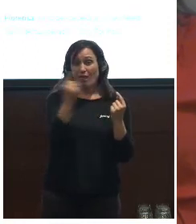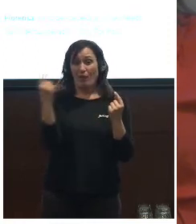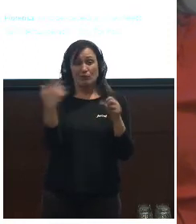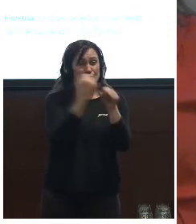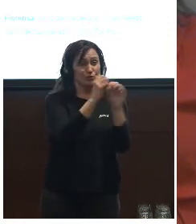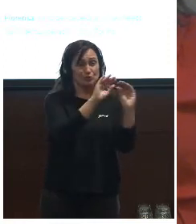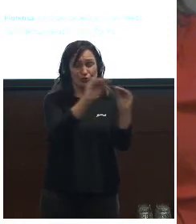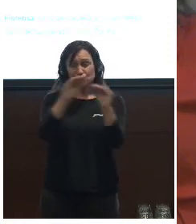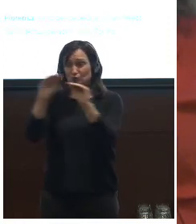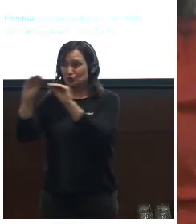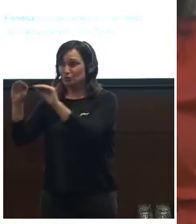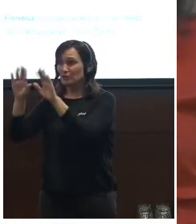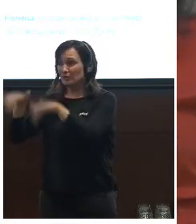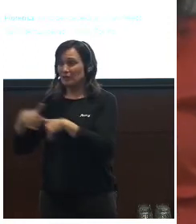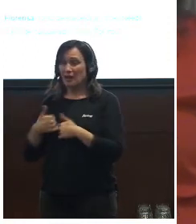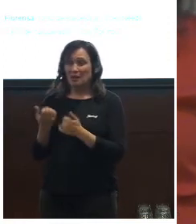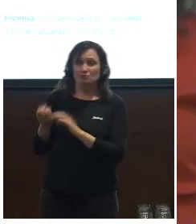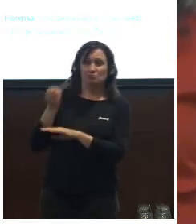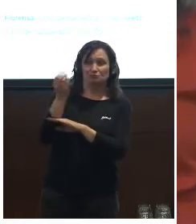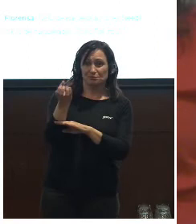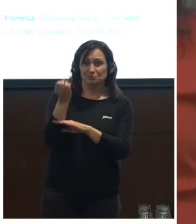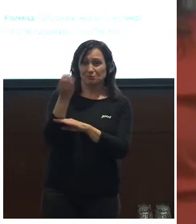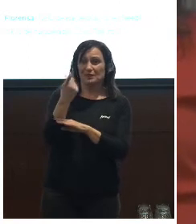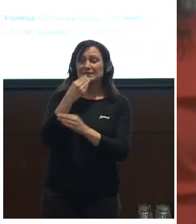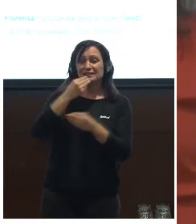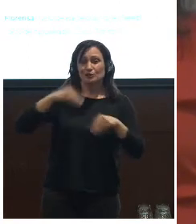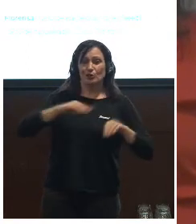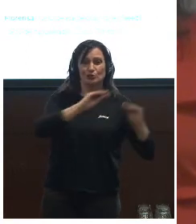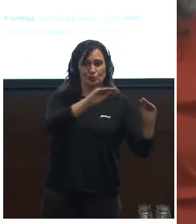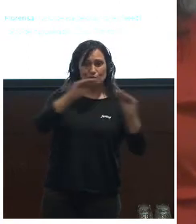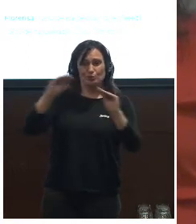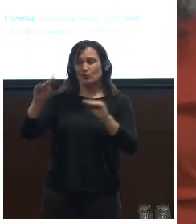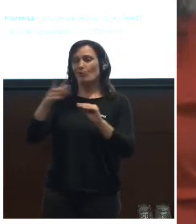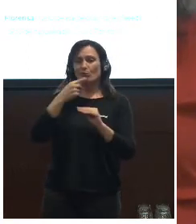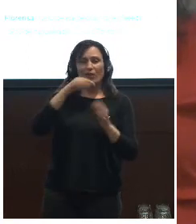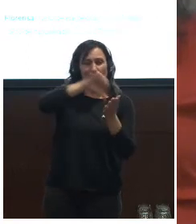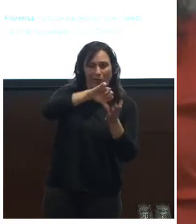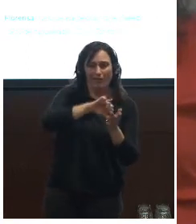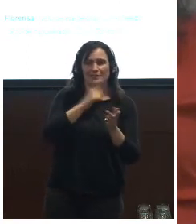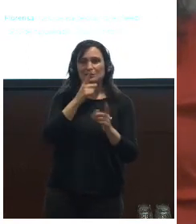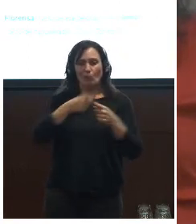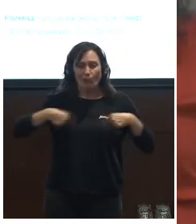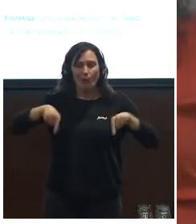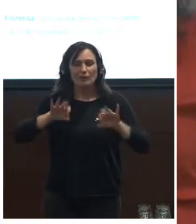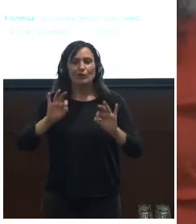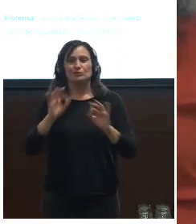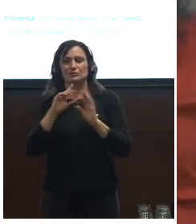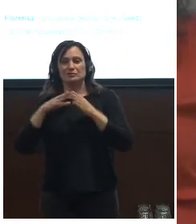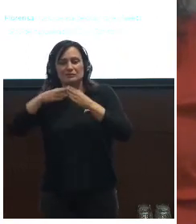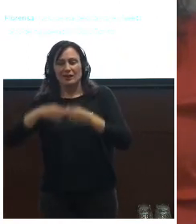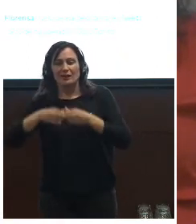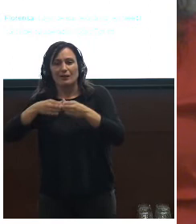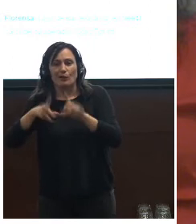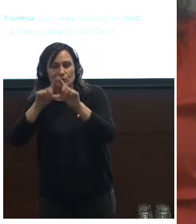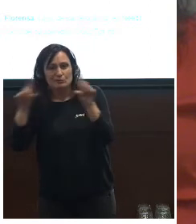ha venido a contar con todos mis respetos su historia, ¿no? Las ciudades, los puertos, las navieras,